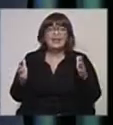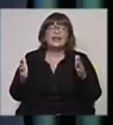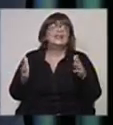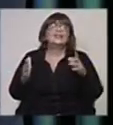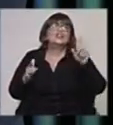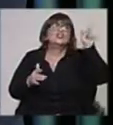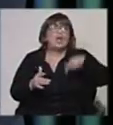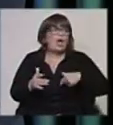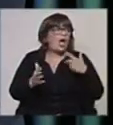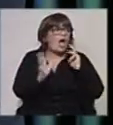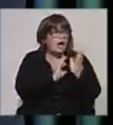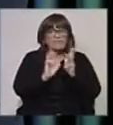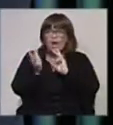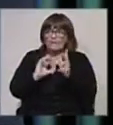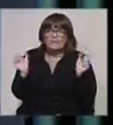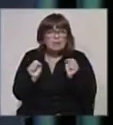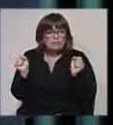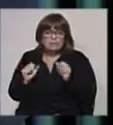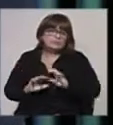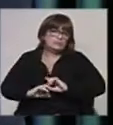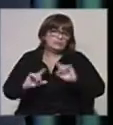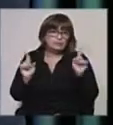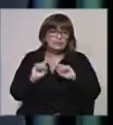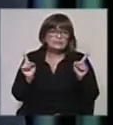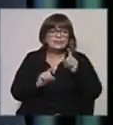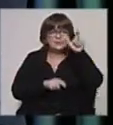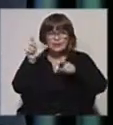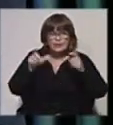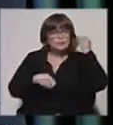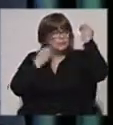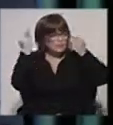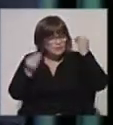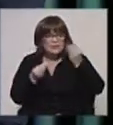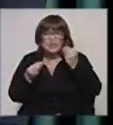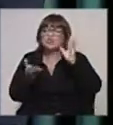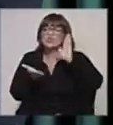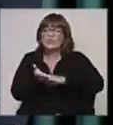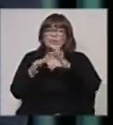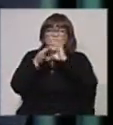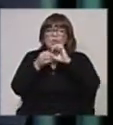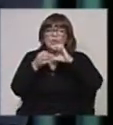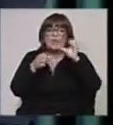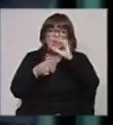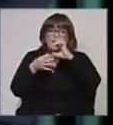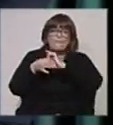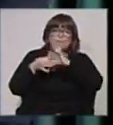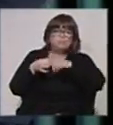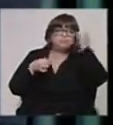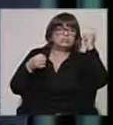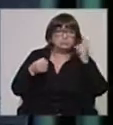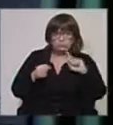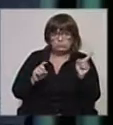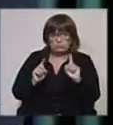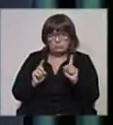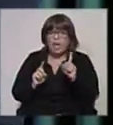las conversaciones de las preocupaciones por Brexit, que evidentemente mucha gente la tiene, ni lo